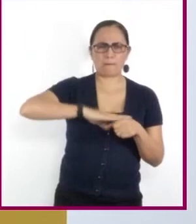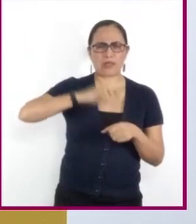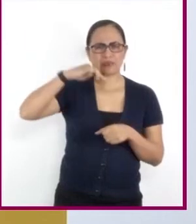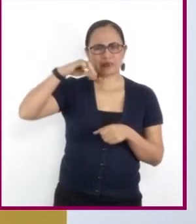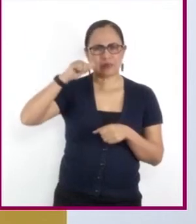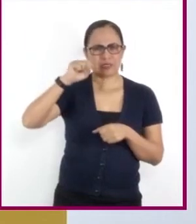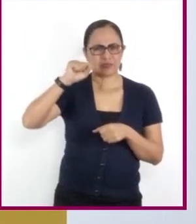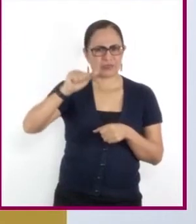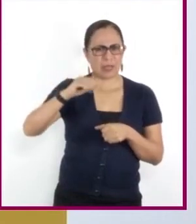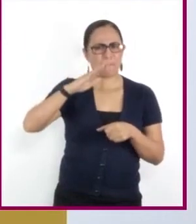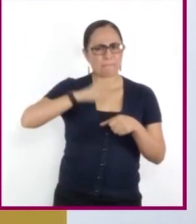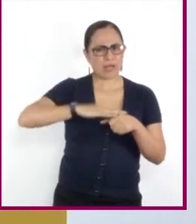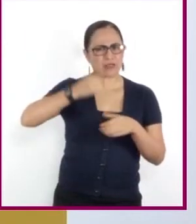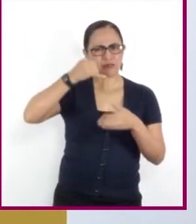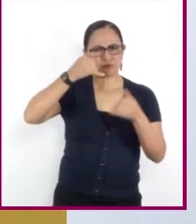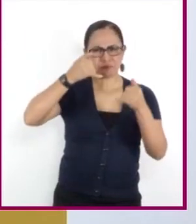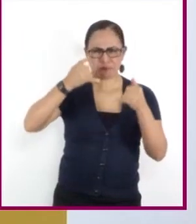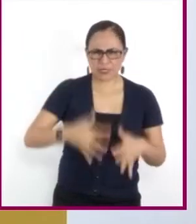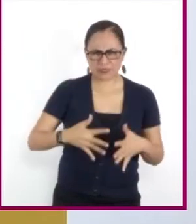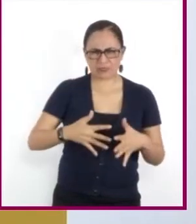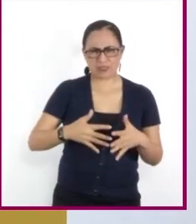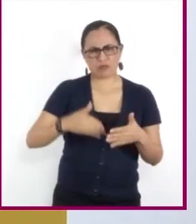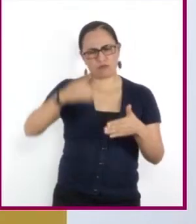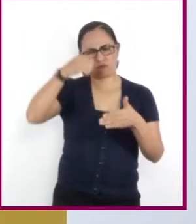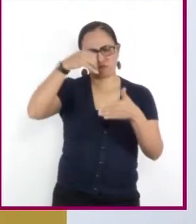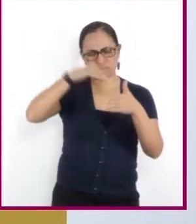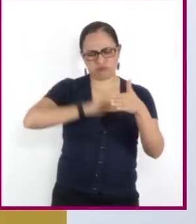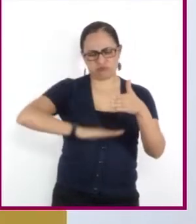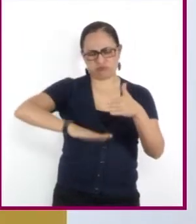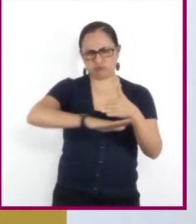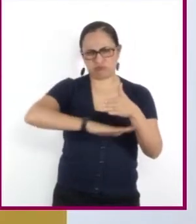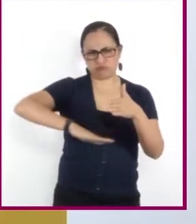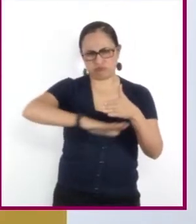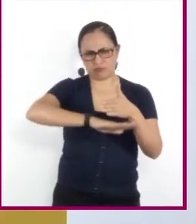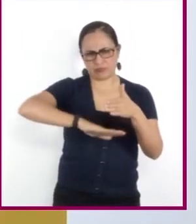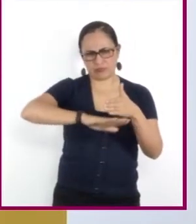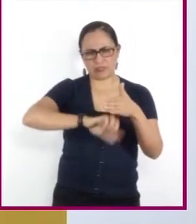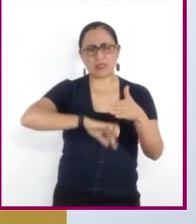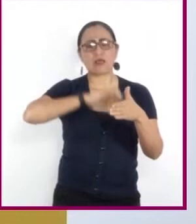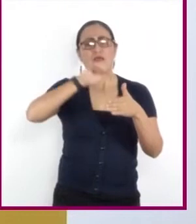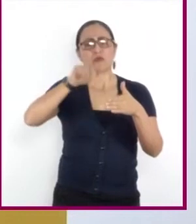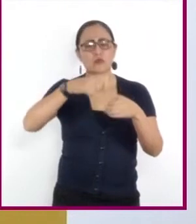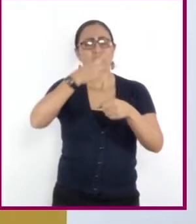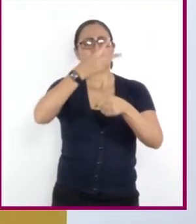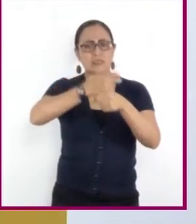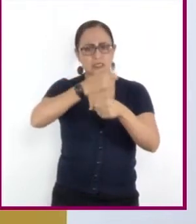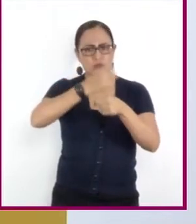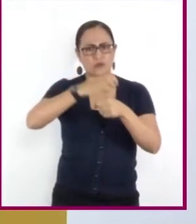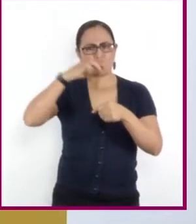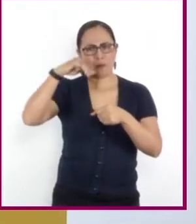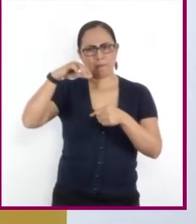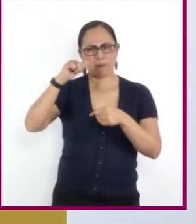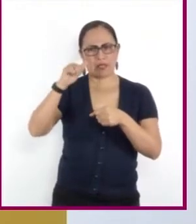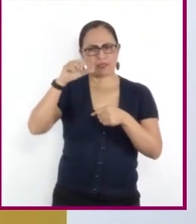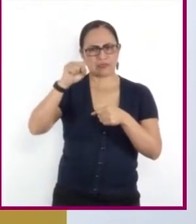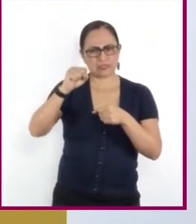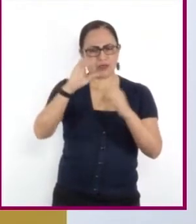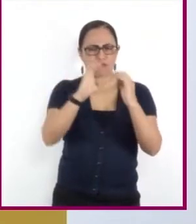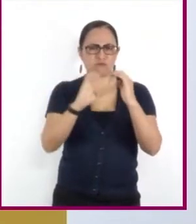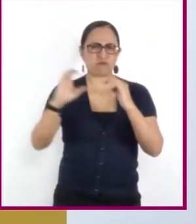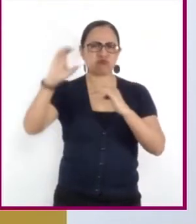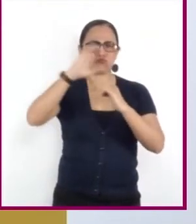al fondo de la probeta porque es más pesado. Por otro lado, el líquido que tiene menos masa ocupará la parte